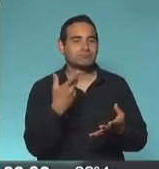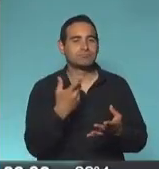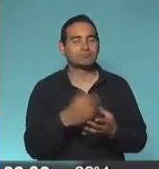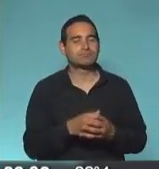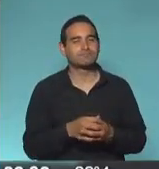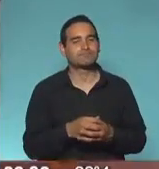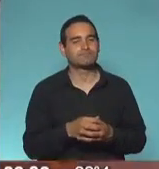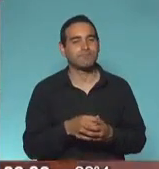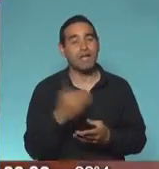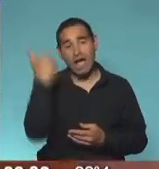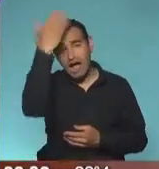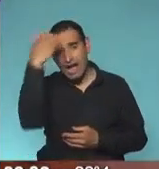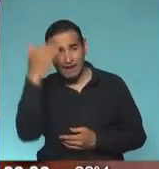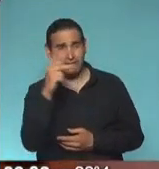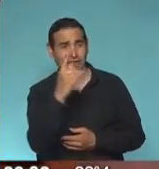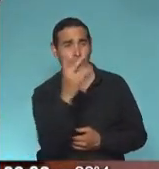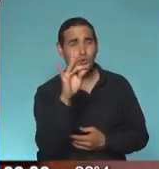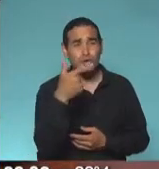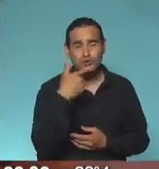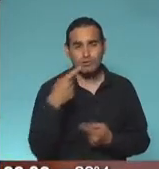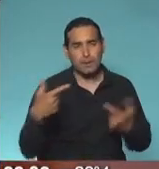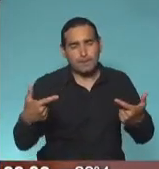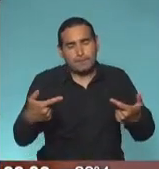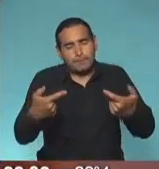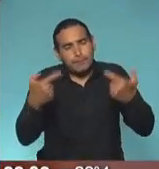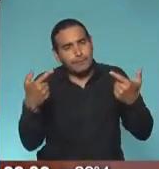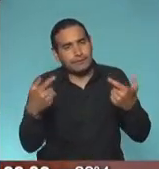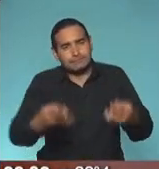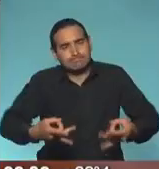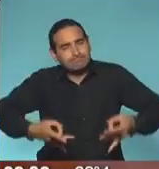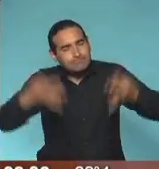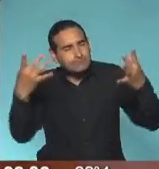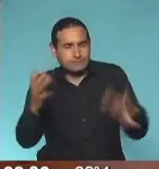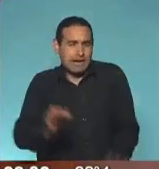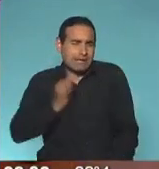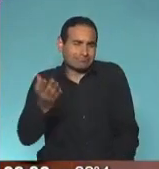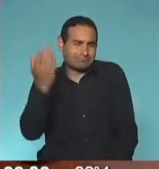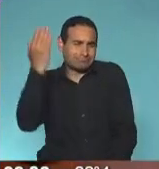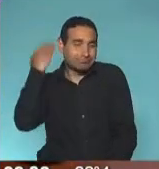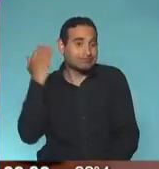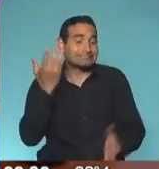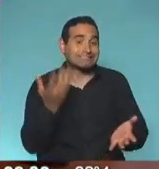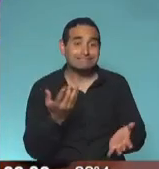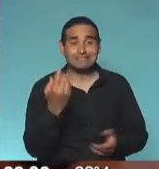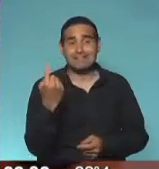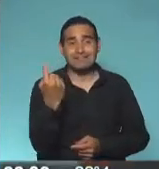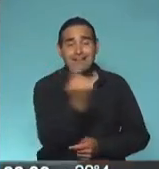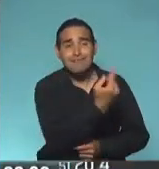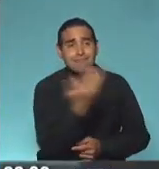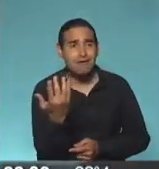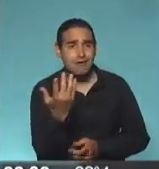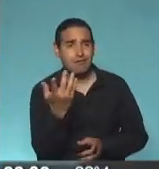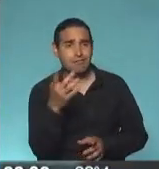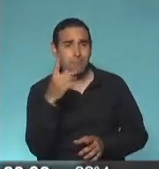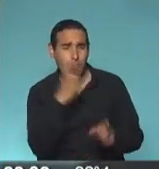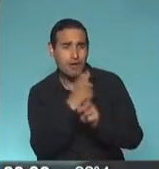agenda. Los árabes y los kurdos son enemigos antiguos, antiquísimos, y cada uno de los actores que pululan en el